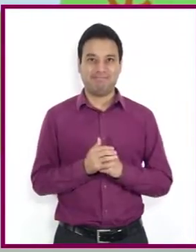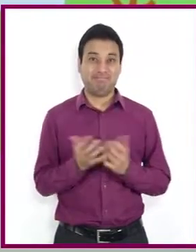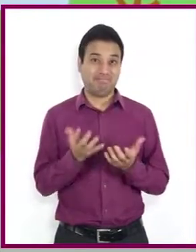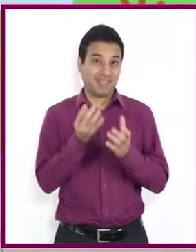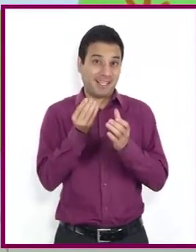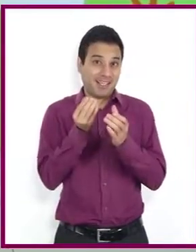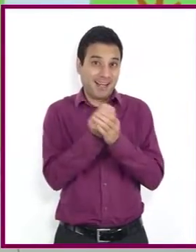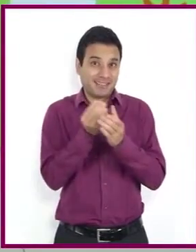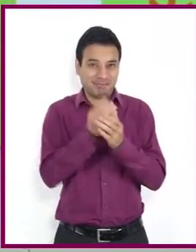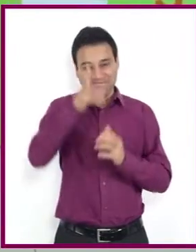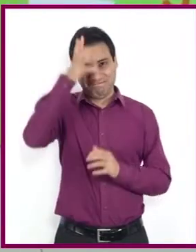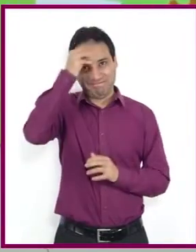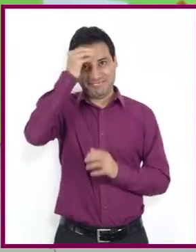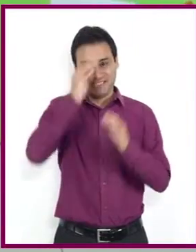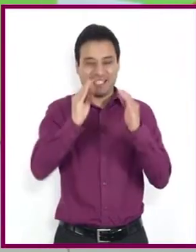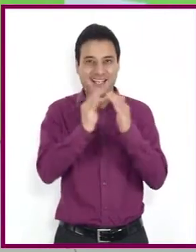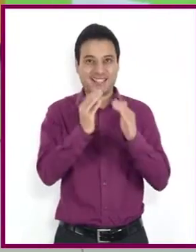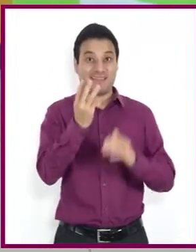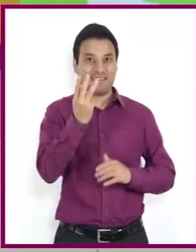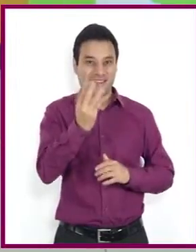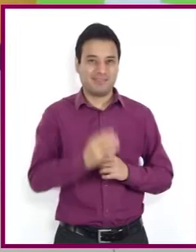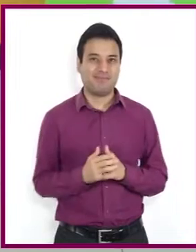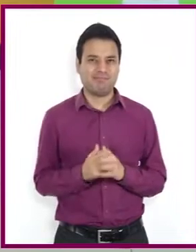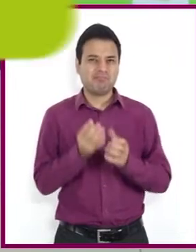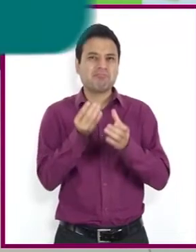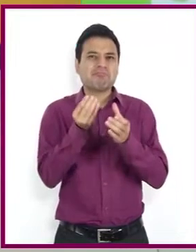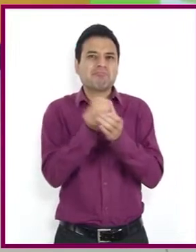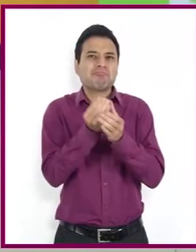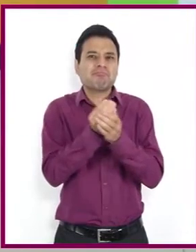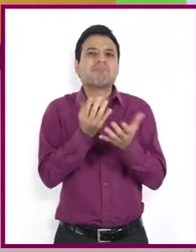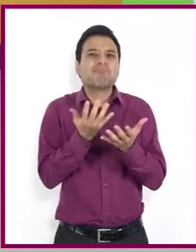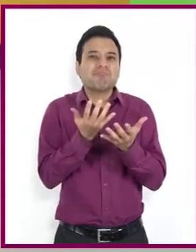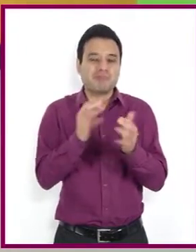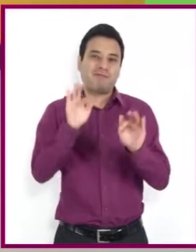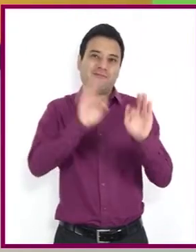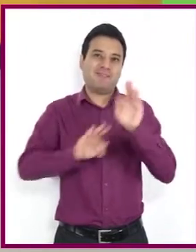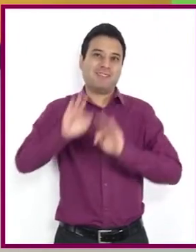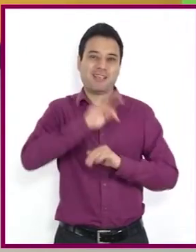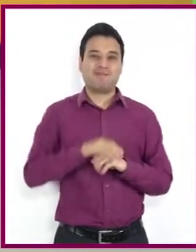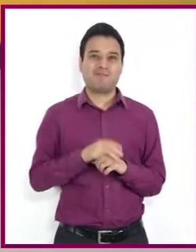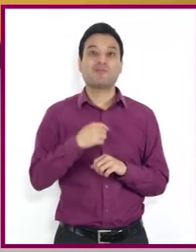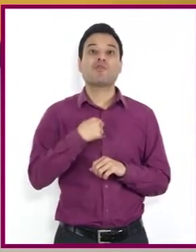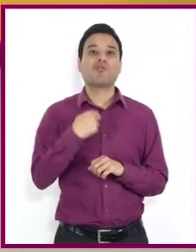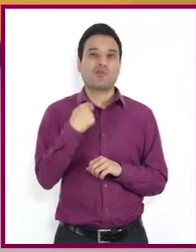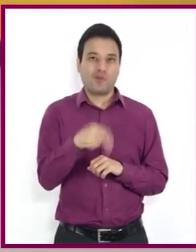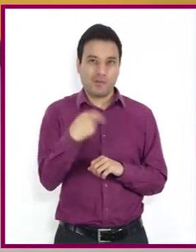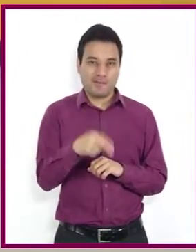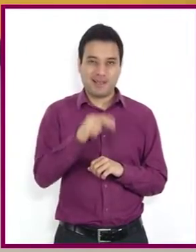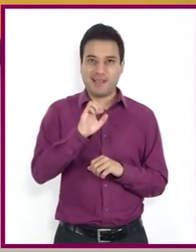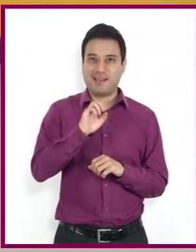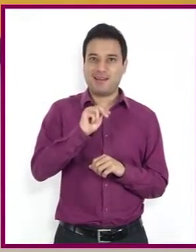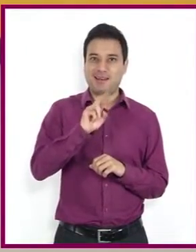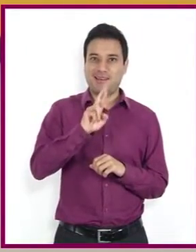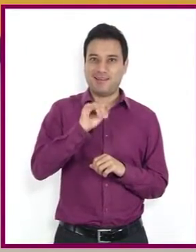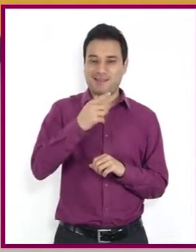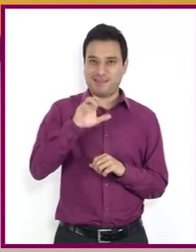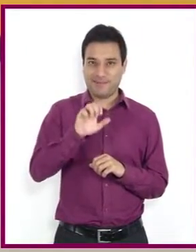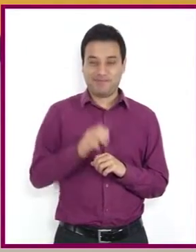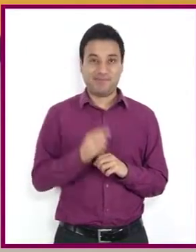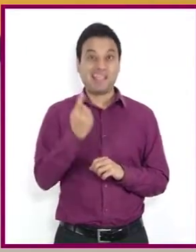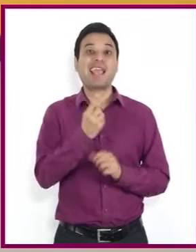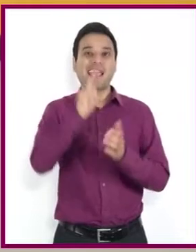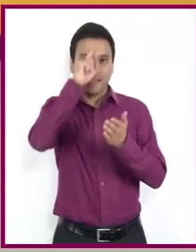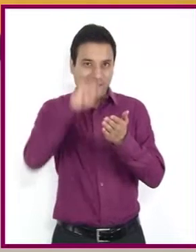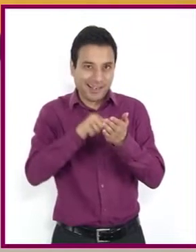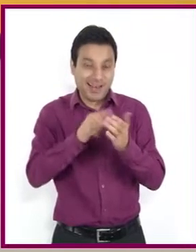más de Aprende en Casa 3 para la asignatura de Ciencias Física. Mi nombre es Enrique Ardal. ¿Y qué creen? En esta ocasión